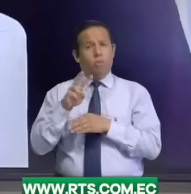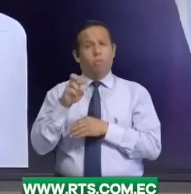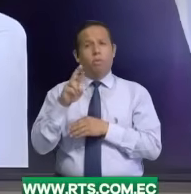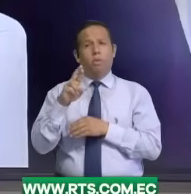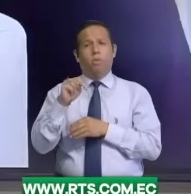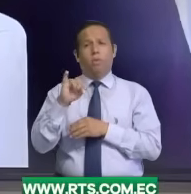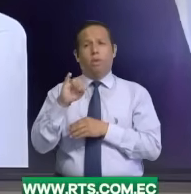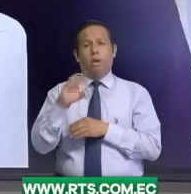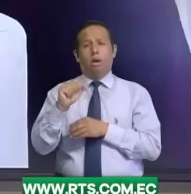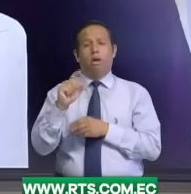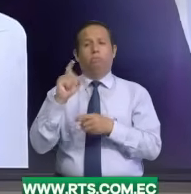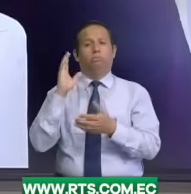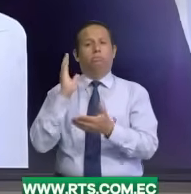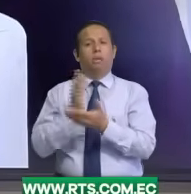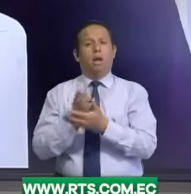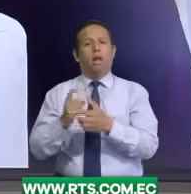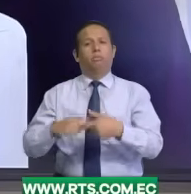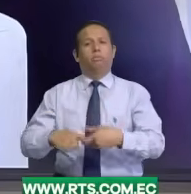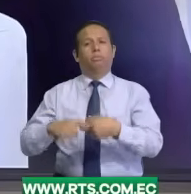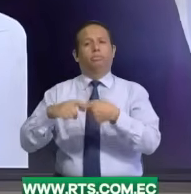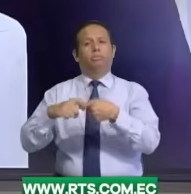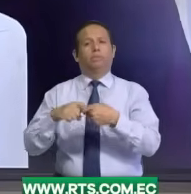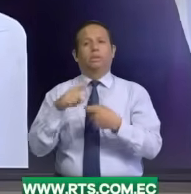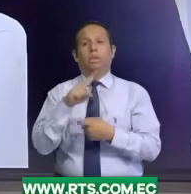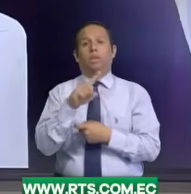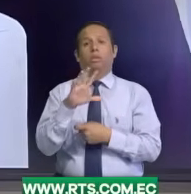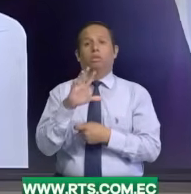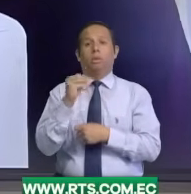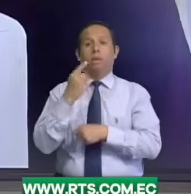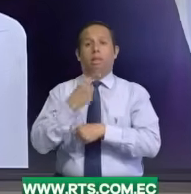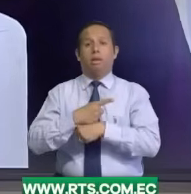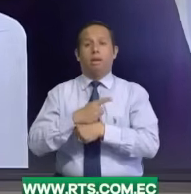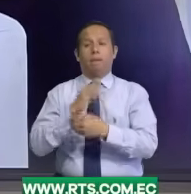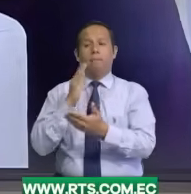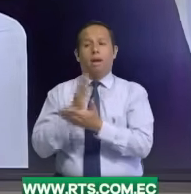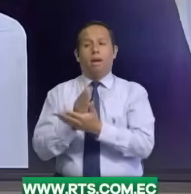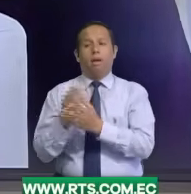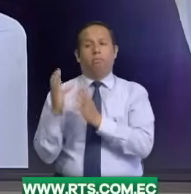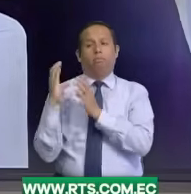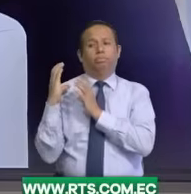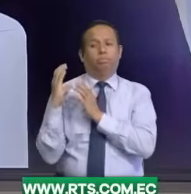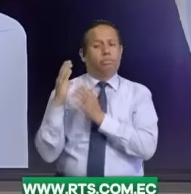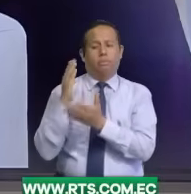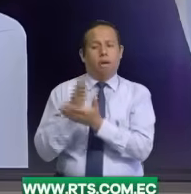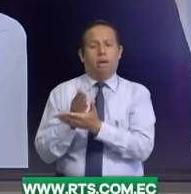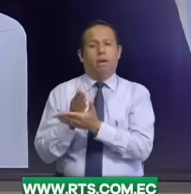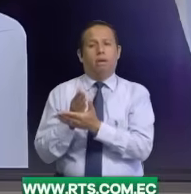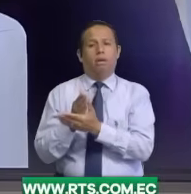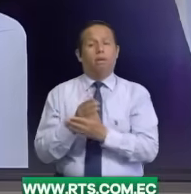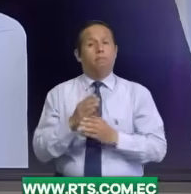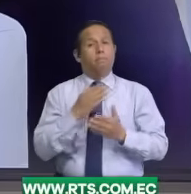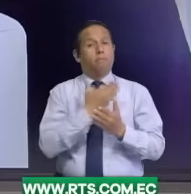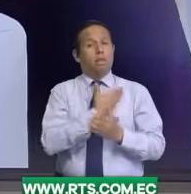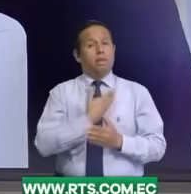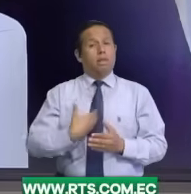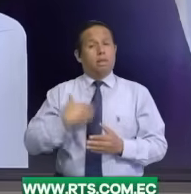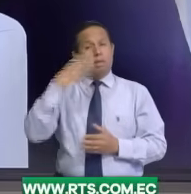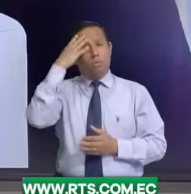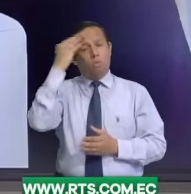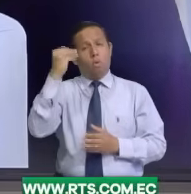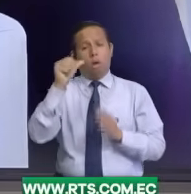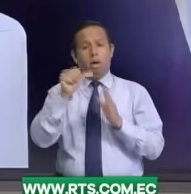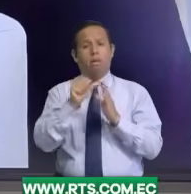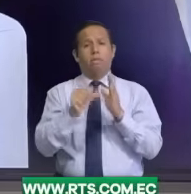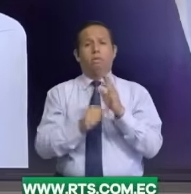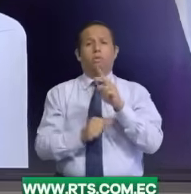fue suspendida por 150 días de su cargo, el primer mandatario, Daniel Noboa, invocó el artículo 150 de la